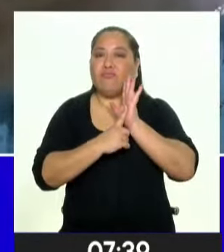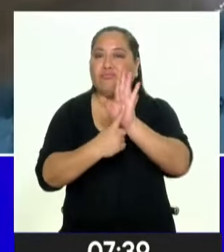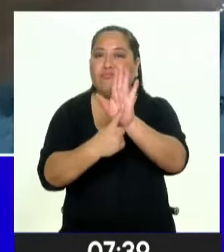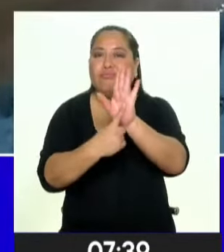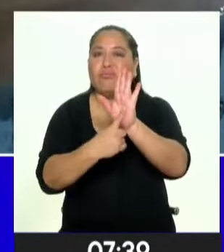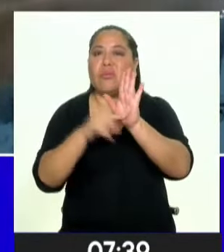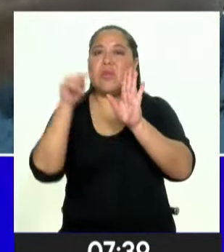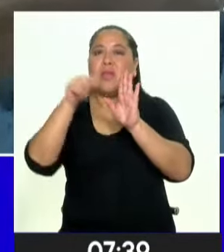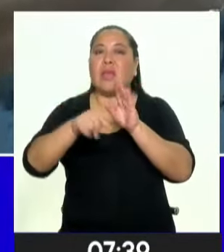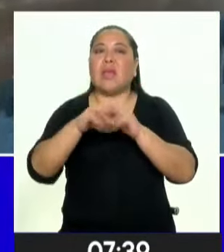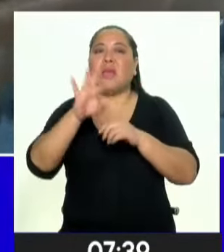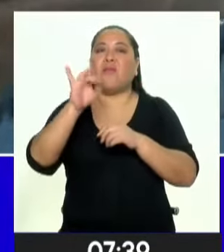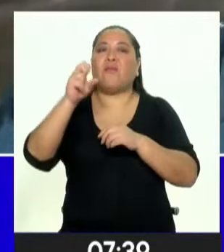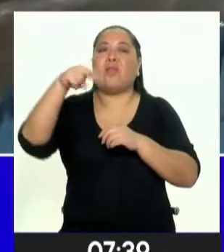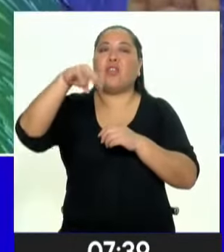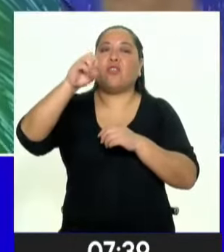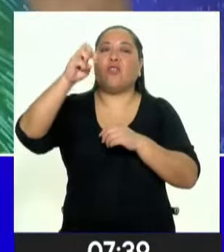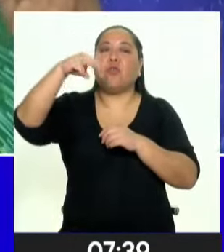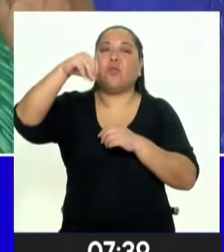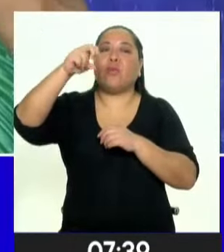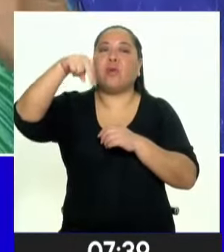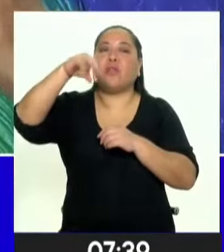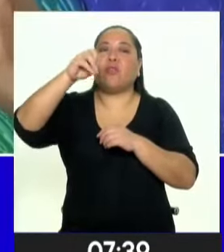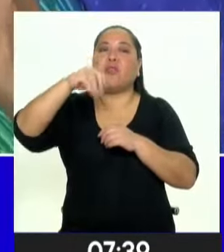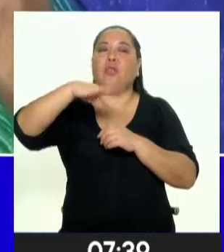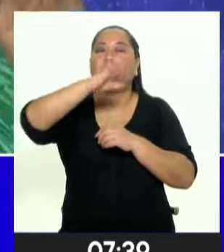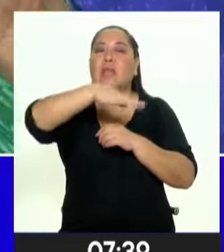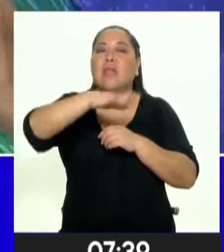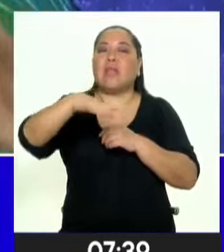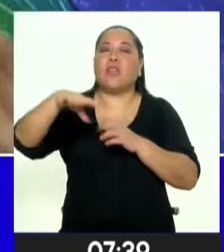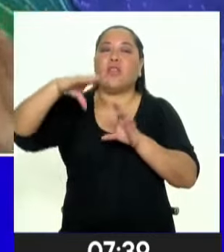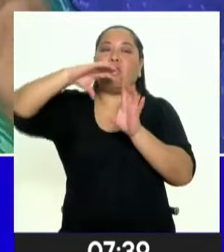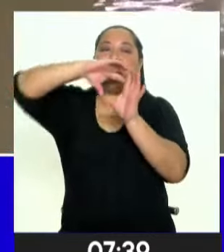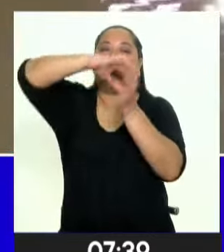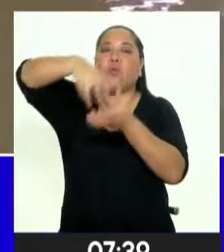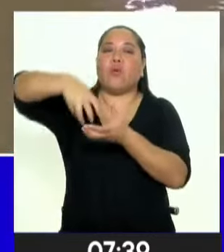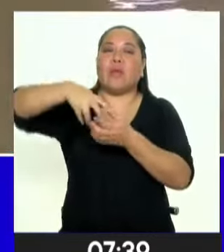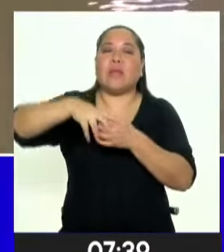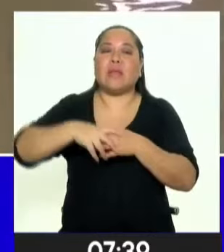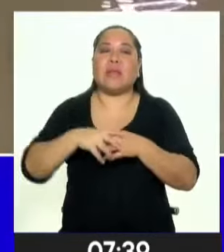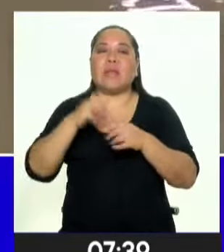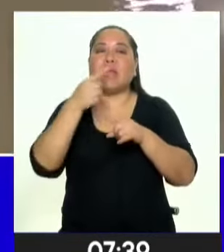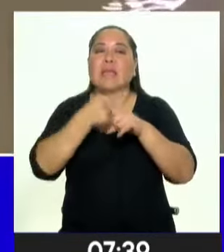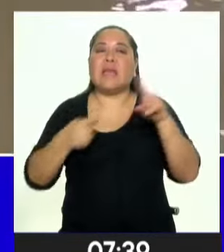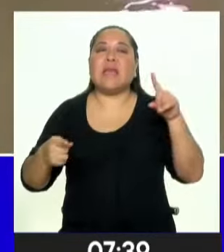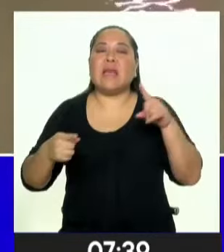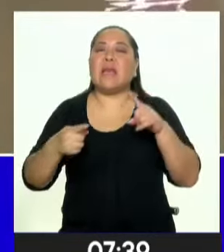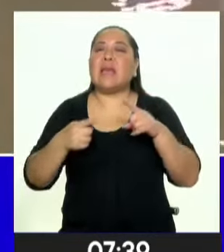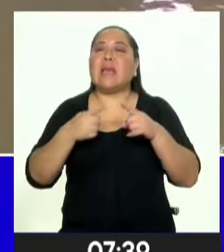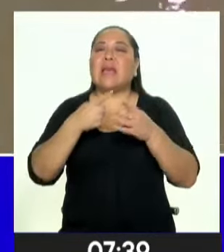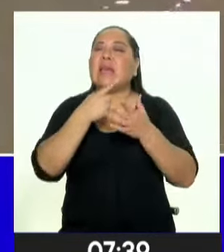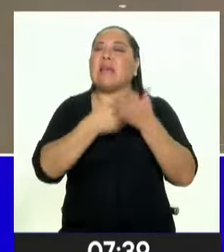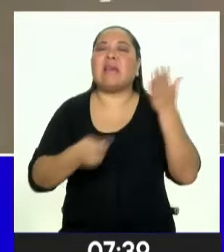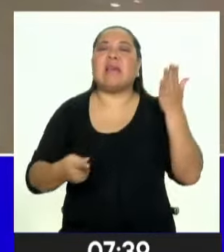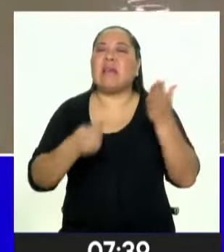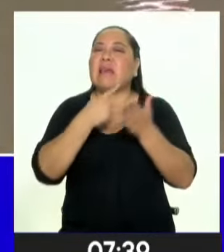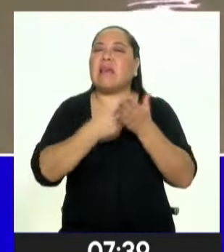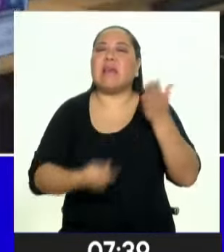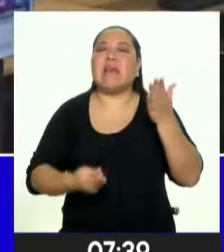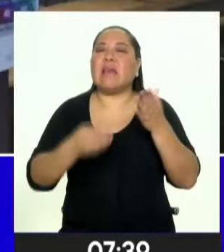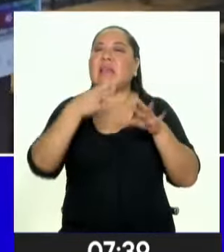vez el fenómeno del niño global Qué acciones puntuales en este camino de preparación